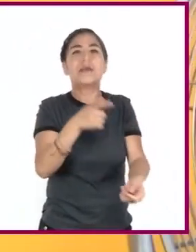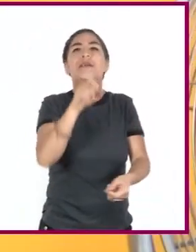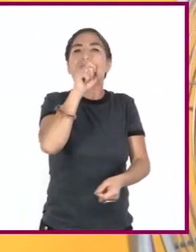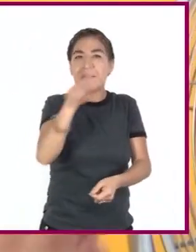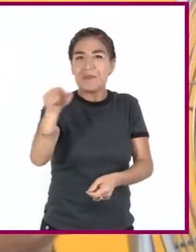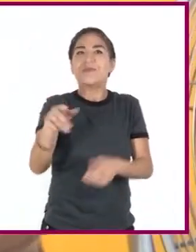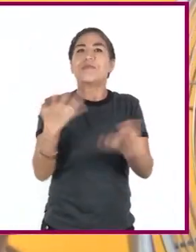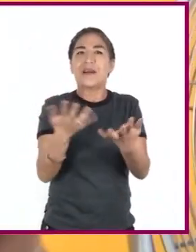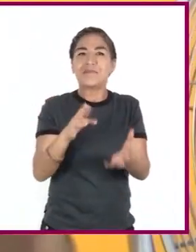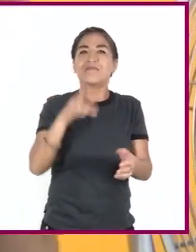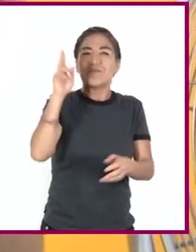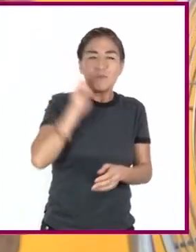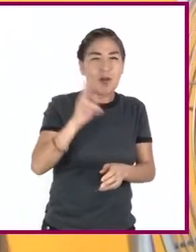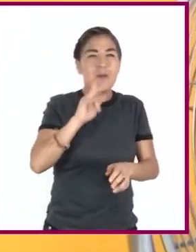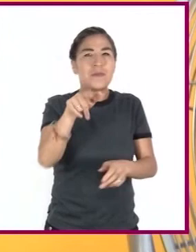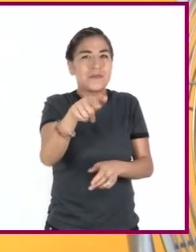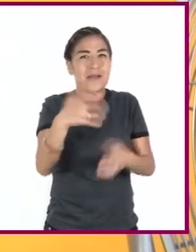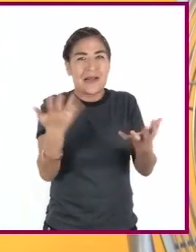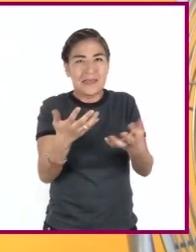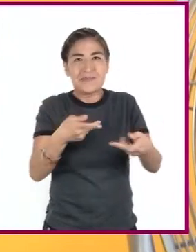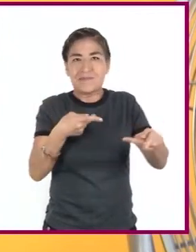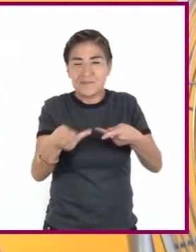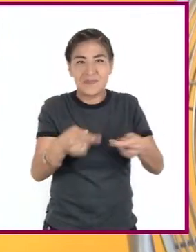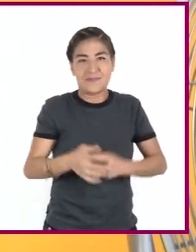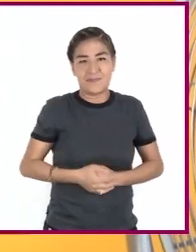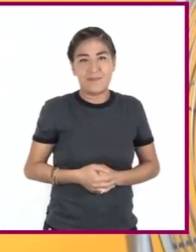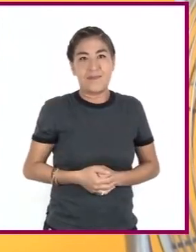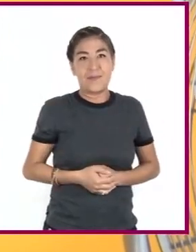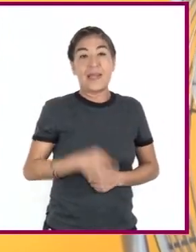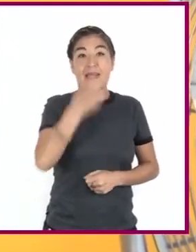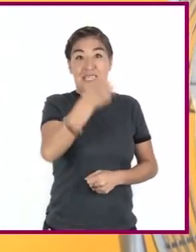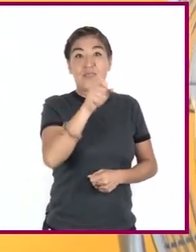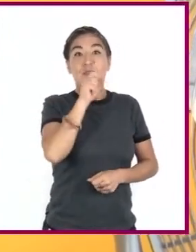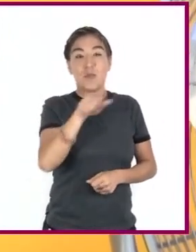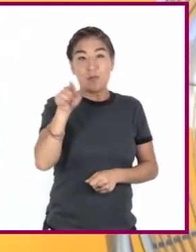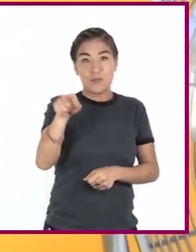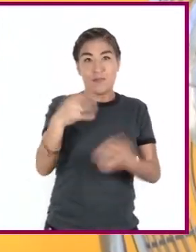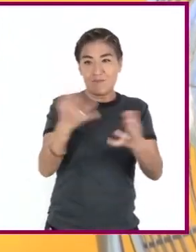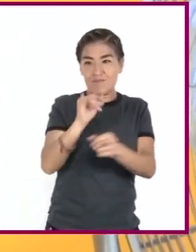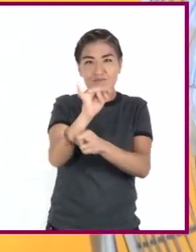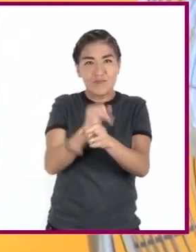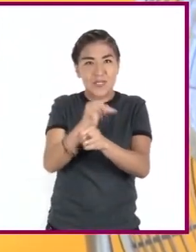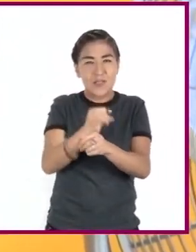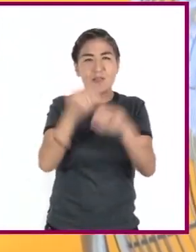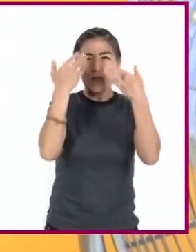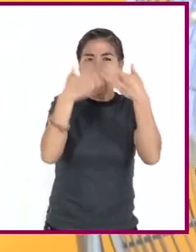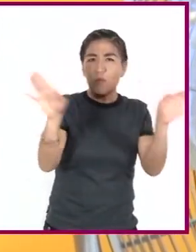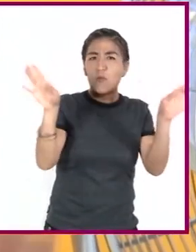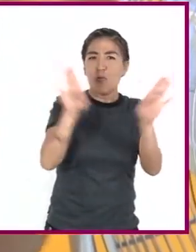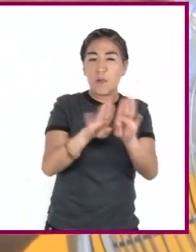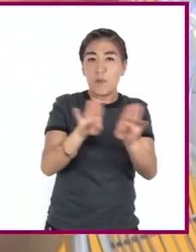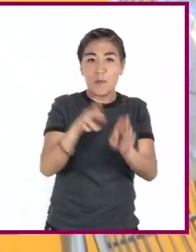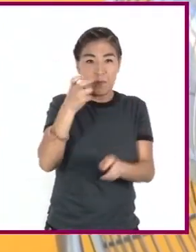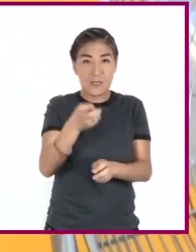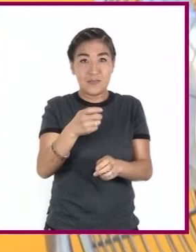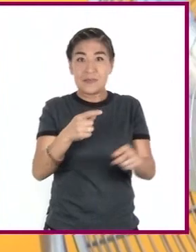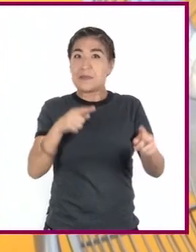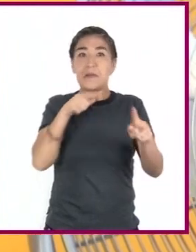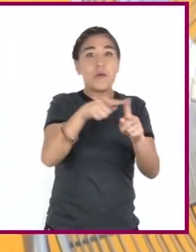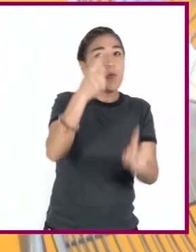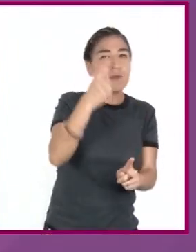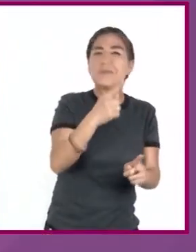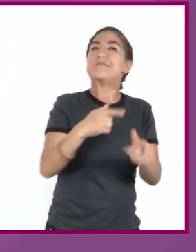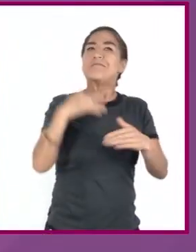contribuyó. Pero, por si esto no fuera poco, sus investigaciones no se detuvieron. Cuéntenos más,